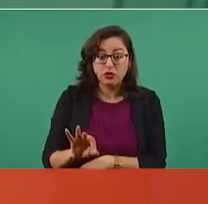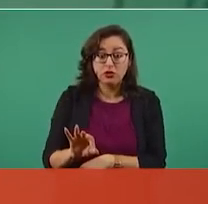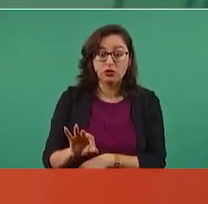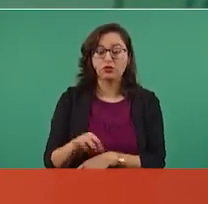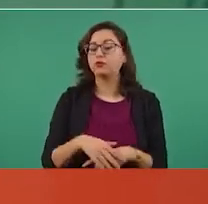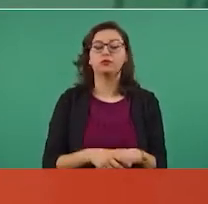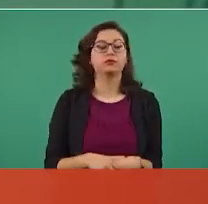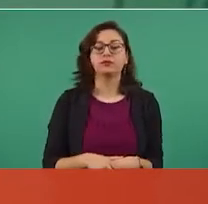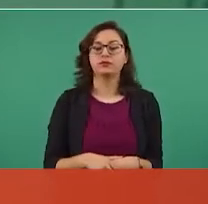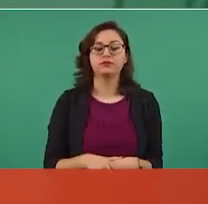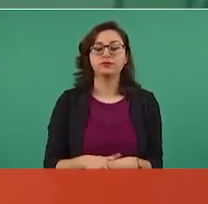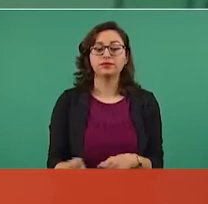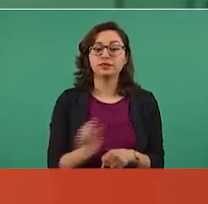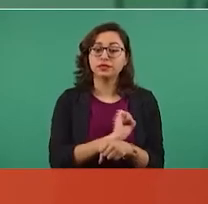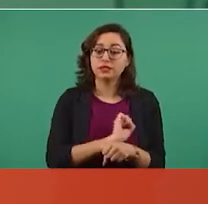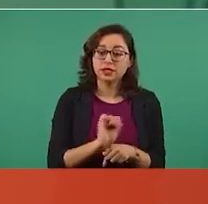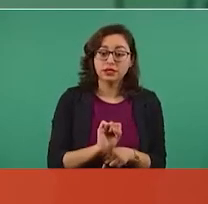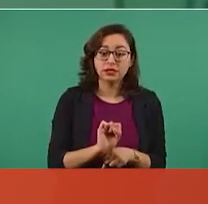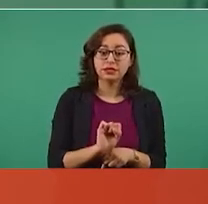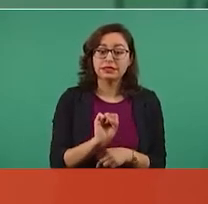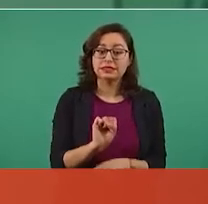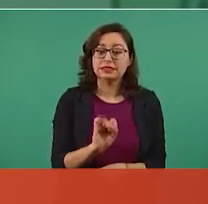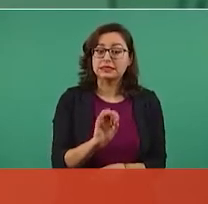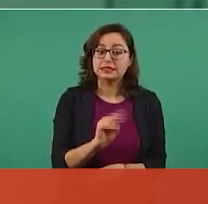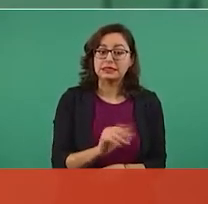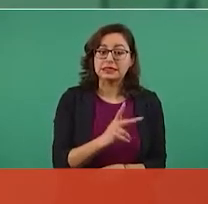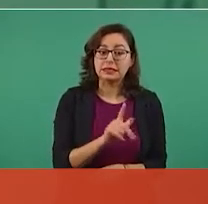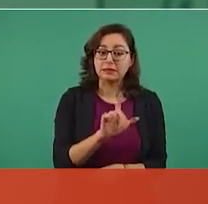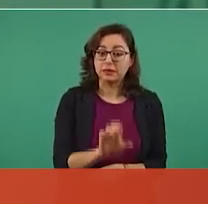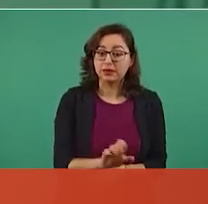tienen mayoría simple.